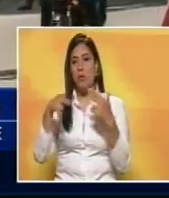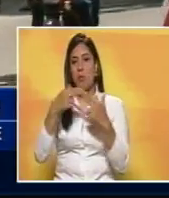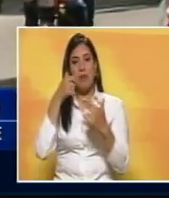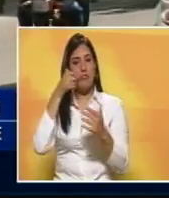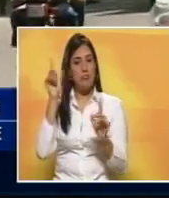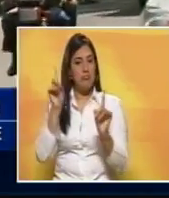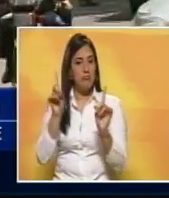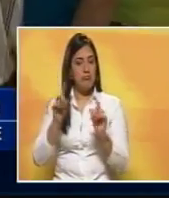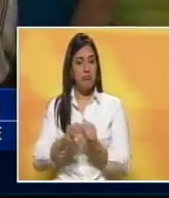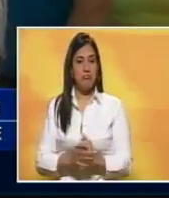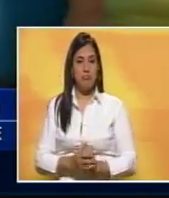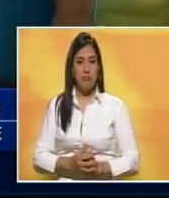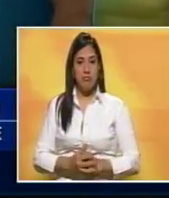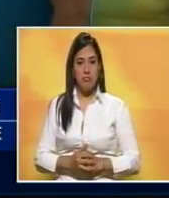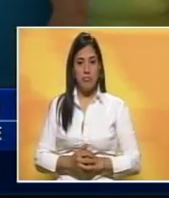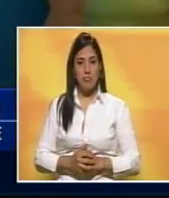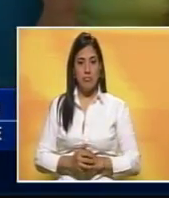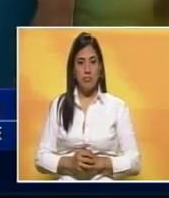el producto.